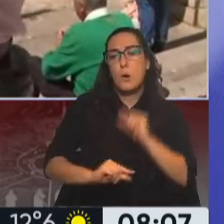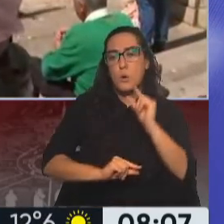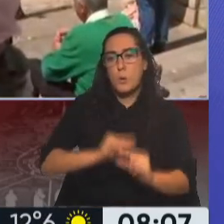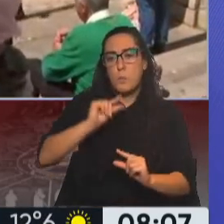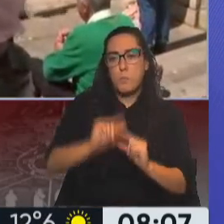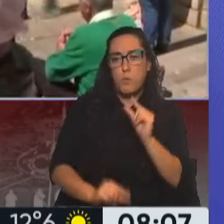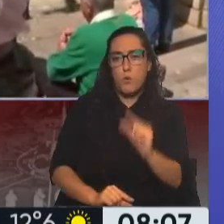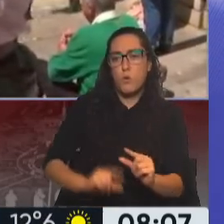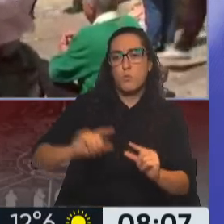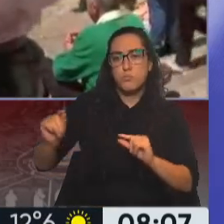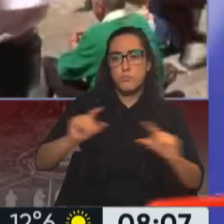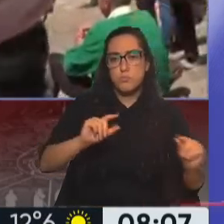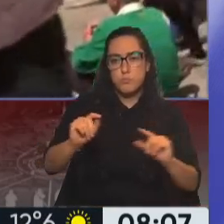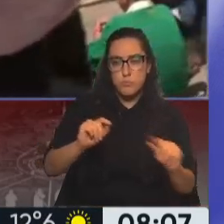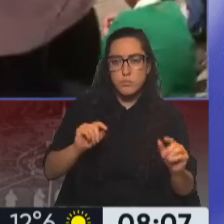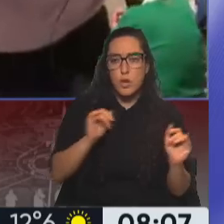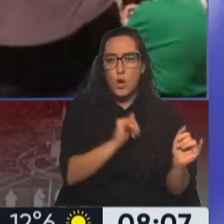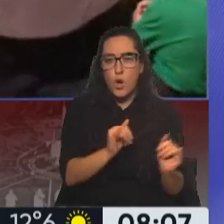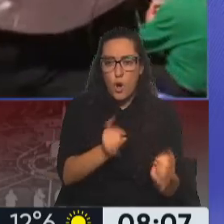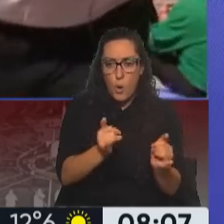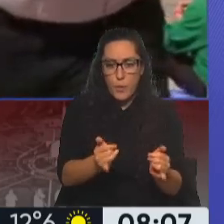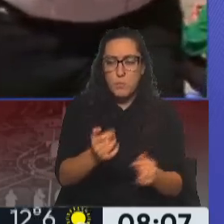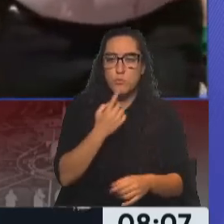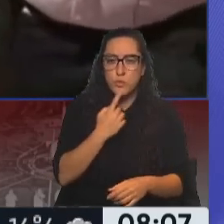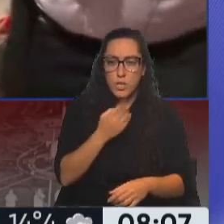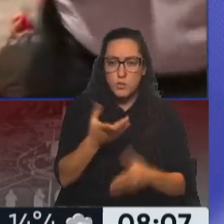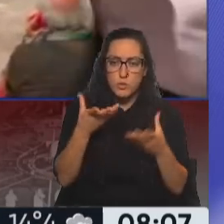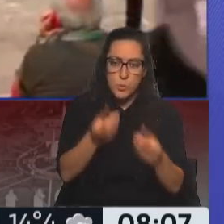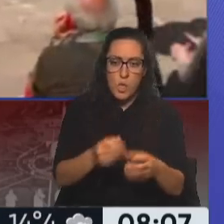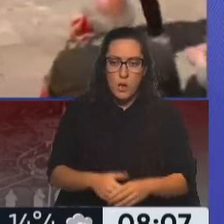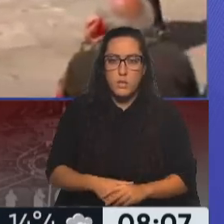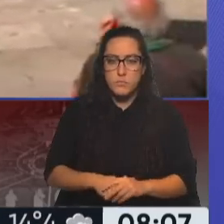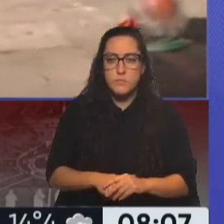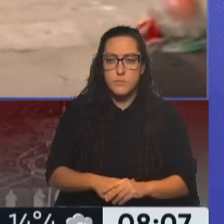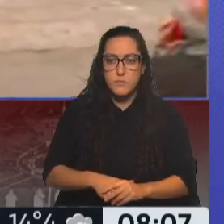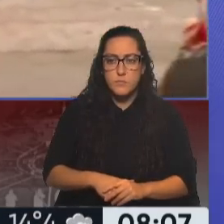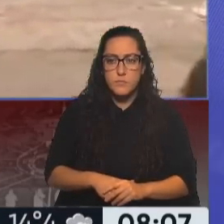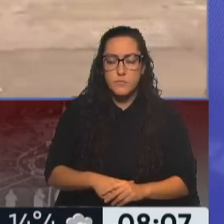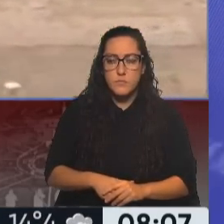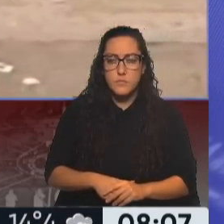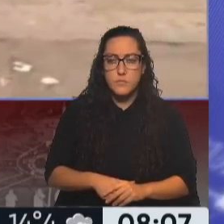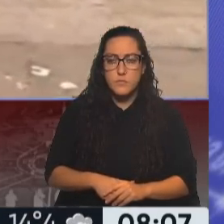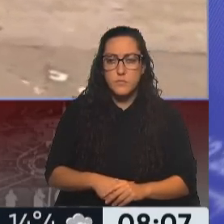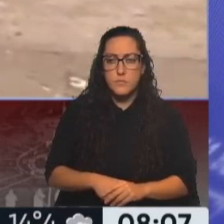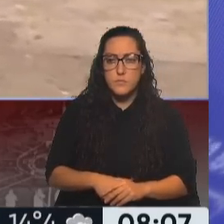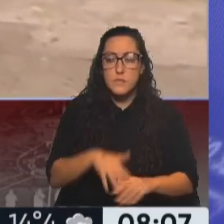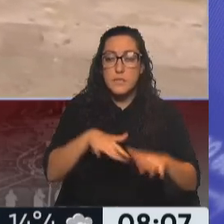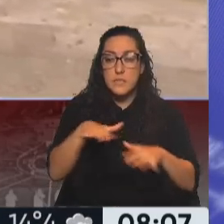están ingresando, es un chico muy joven. Bueno, pero en definitiva, más allá de este inconveniente, ha